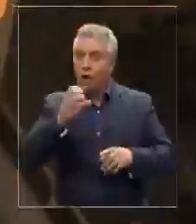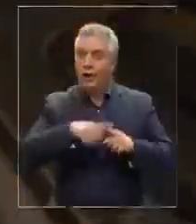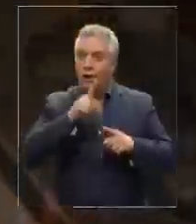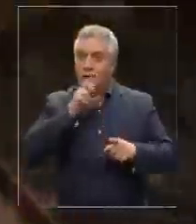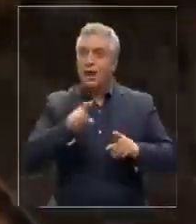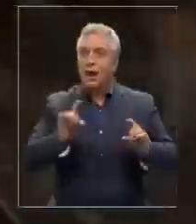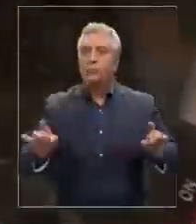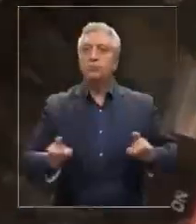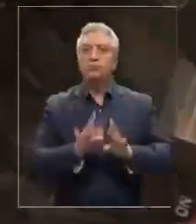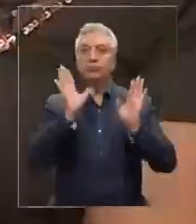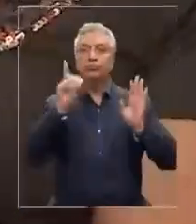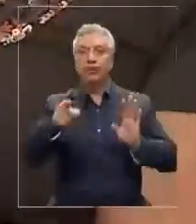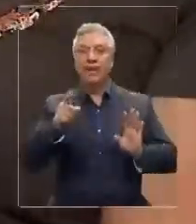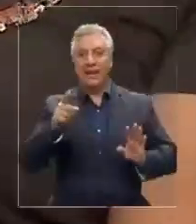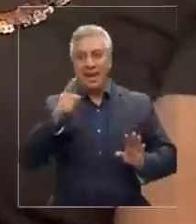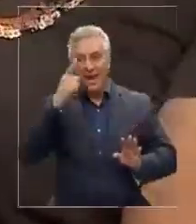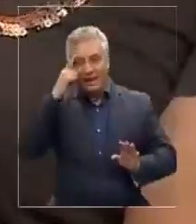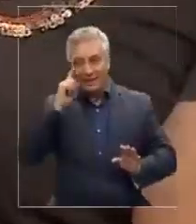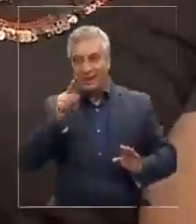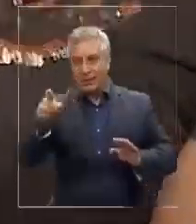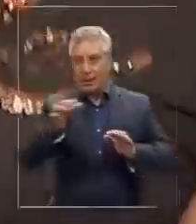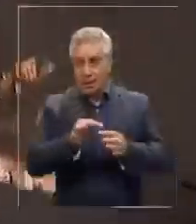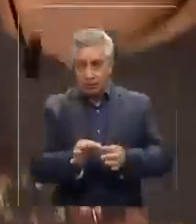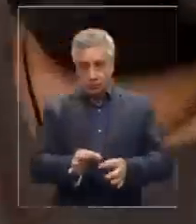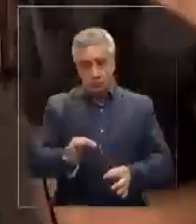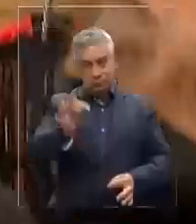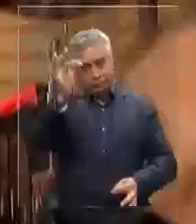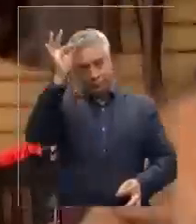prevenir fatales accidentes. En caso de cualquier